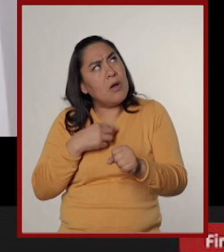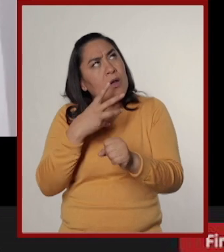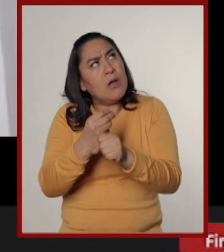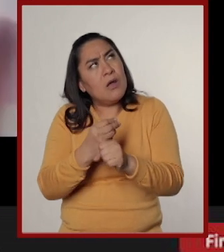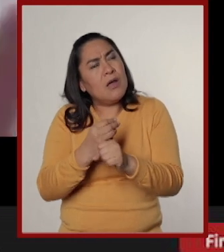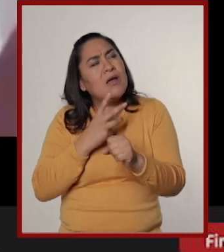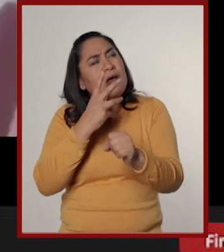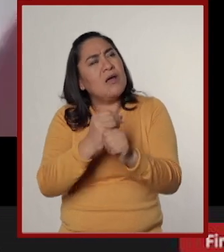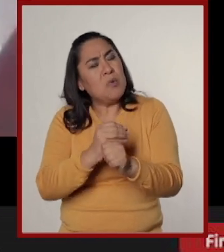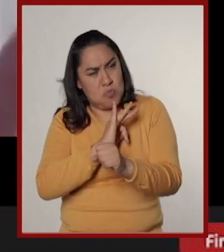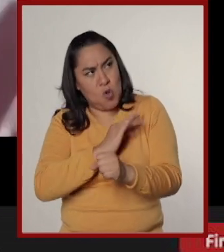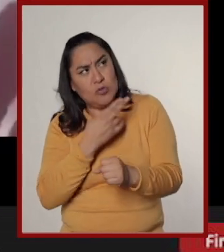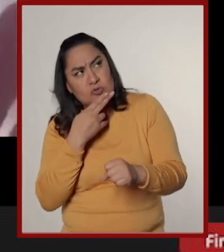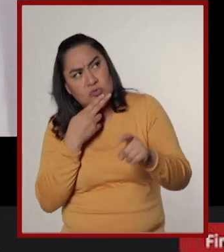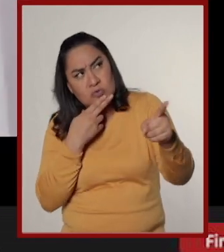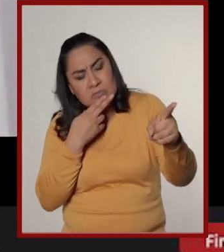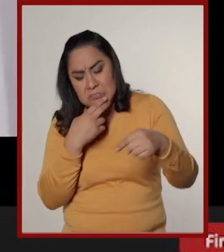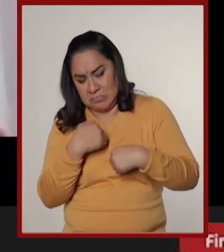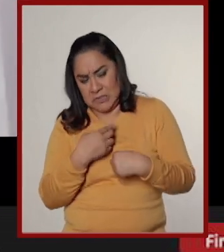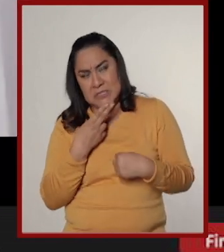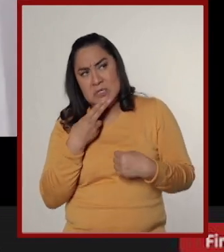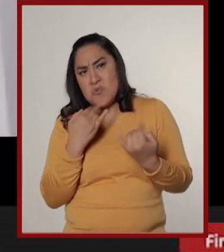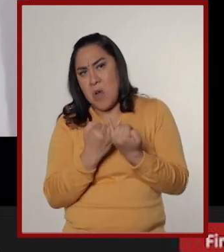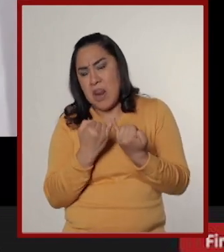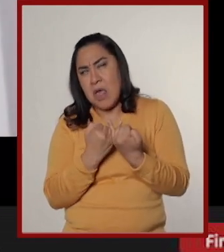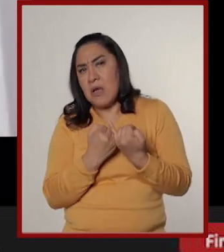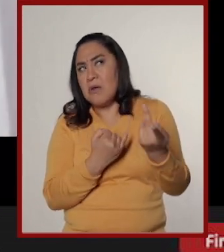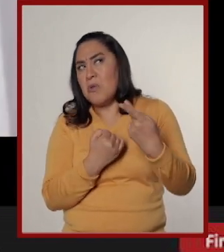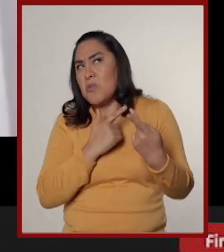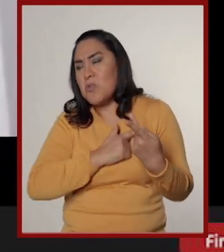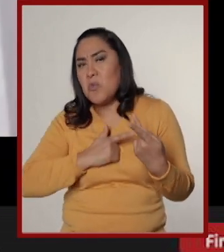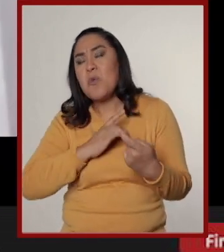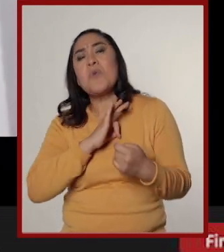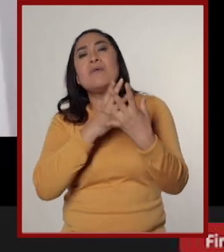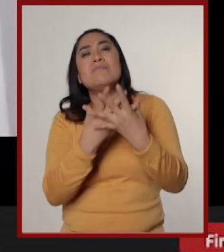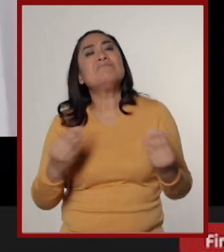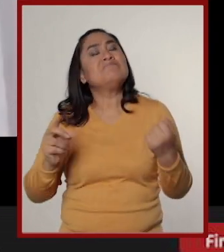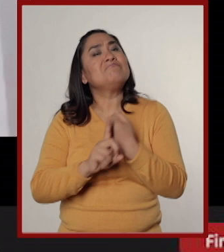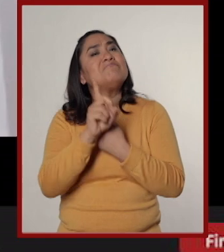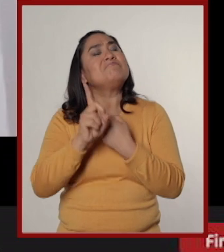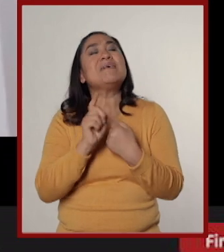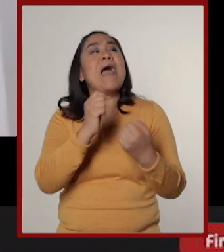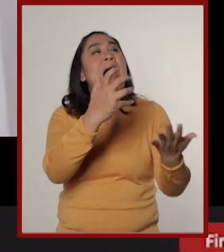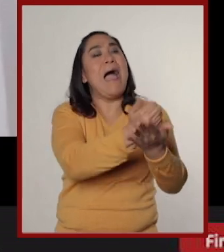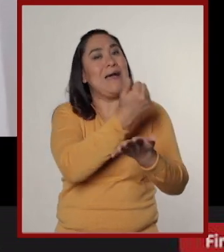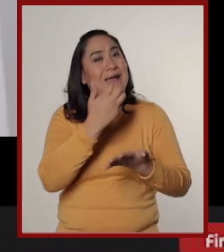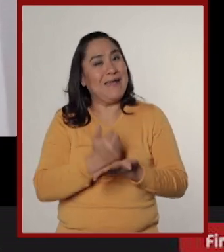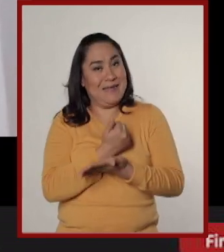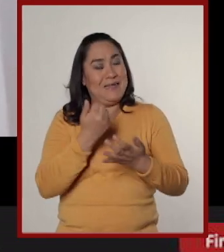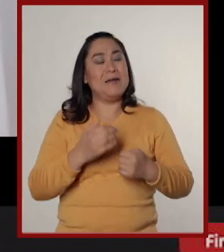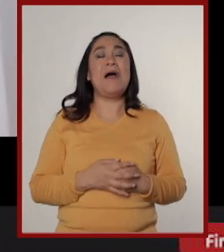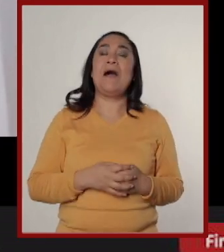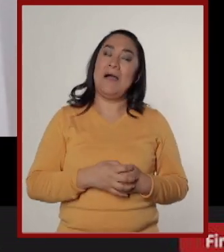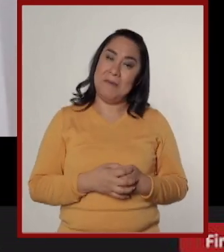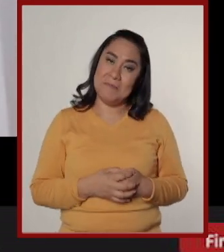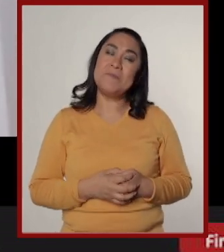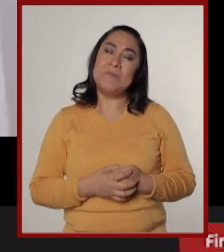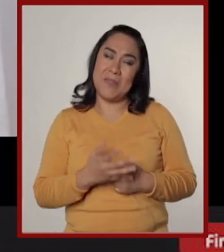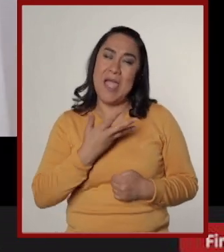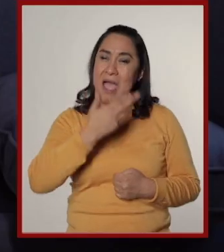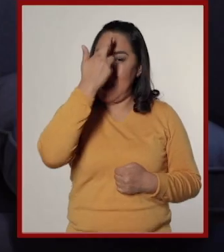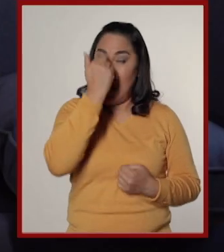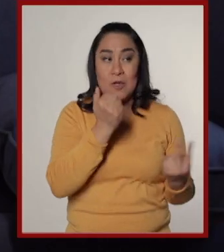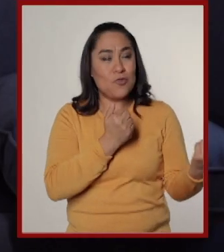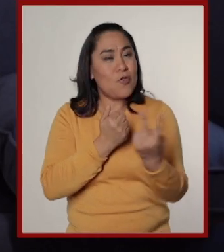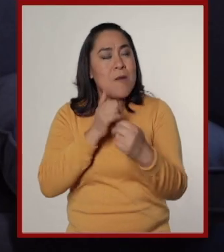claro. Dice por ahí los que negocian, este señor Uri del que hablaba yo antes, que no te debes levantar de la mesa si no estás convencido de lo que